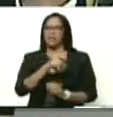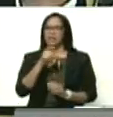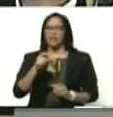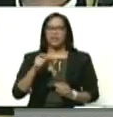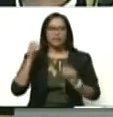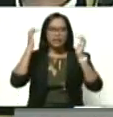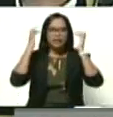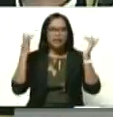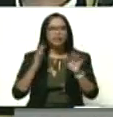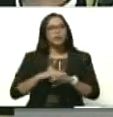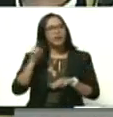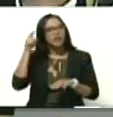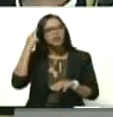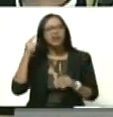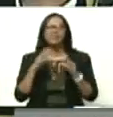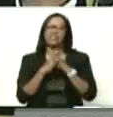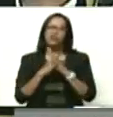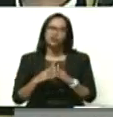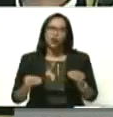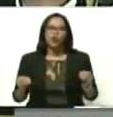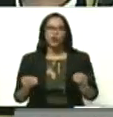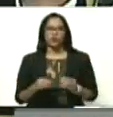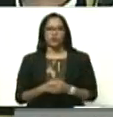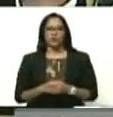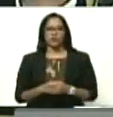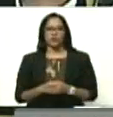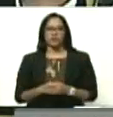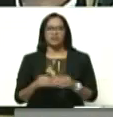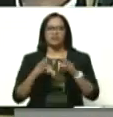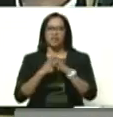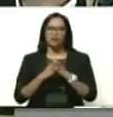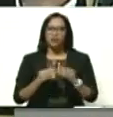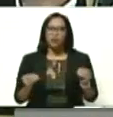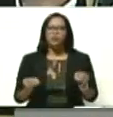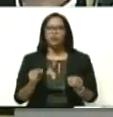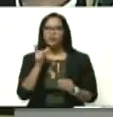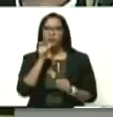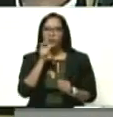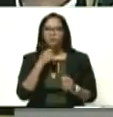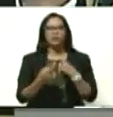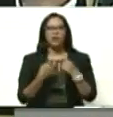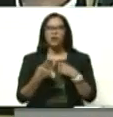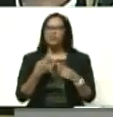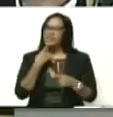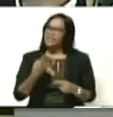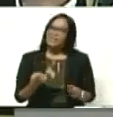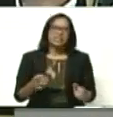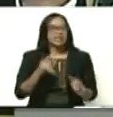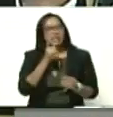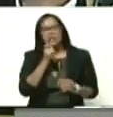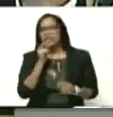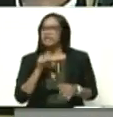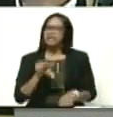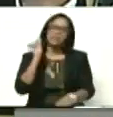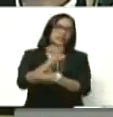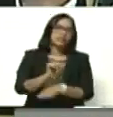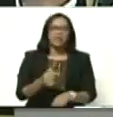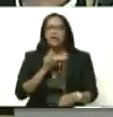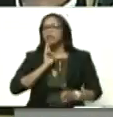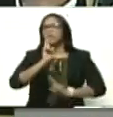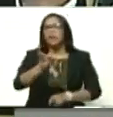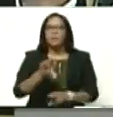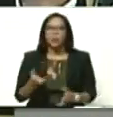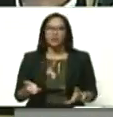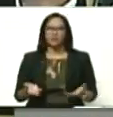porque ellos saben de todo de todo eso tú le preguntas de una cosa y te dicen y de otra y te dicen y de otra también te